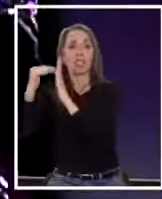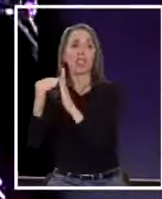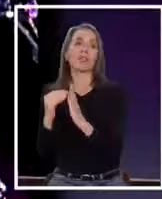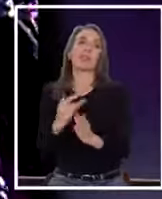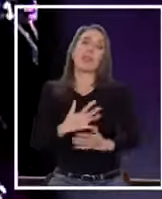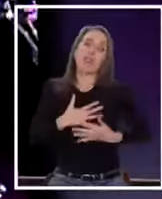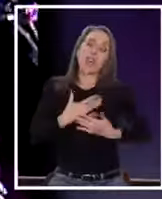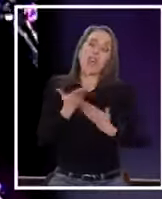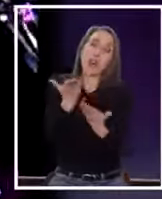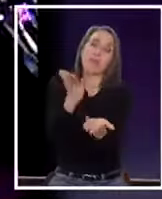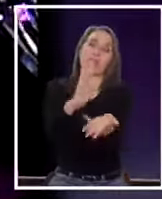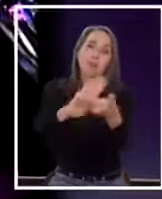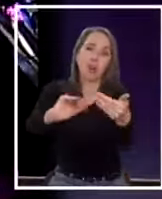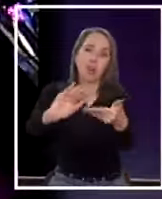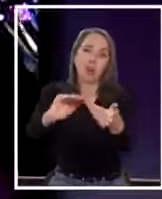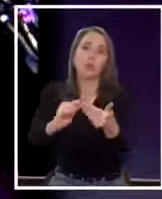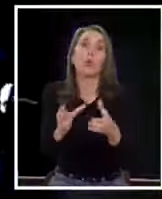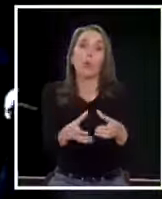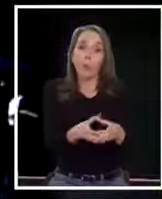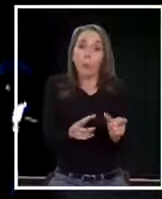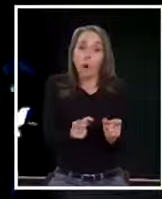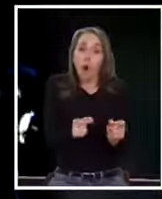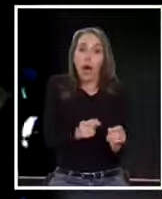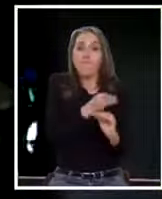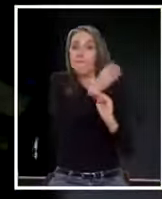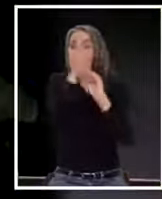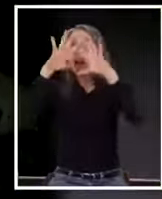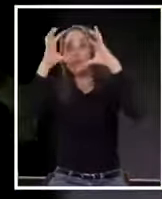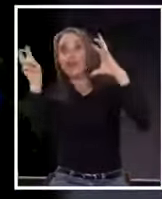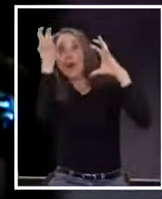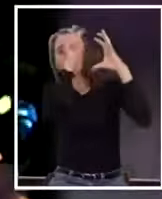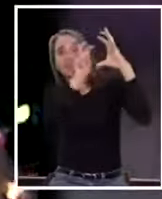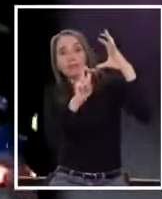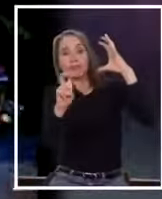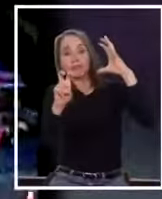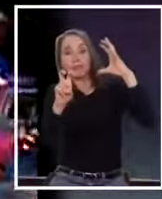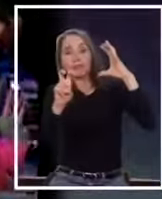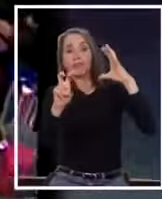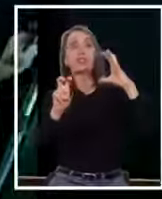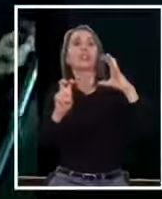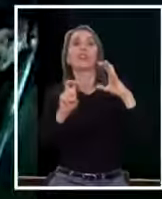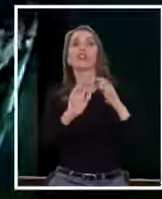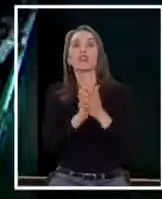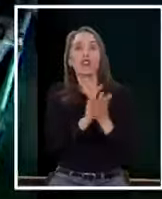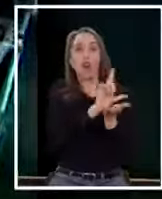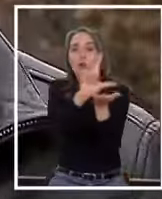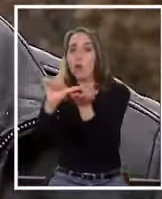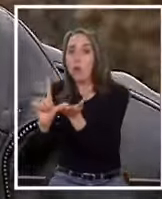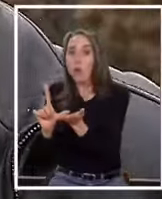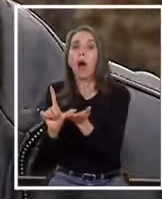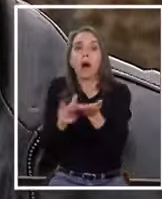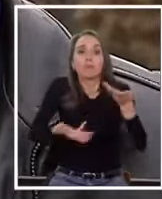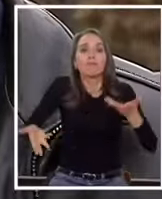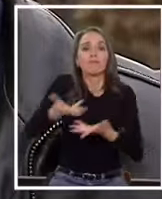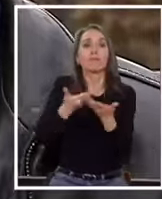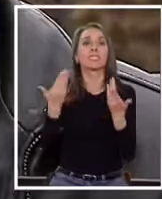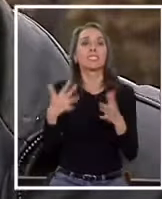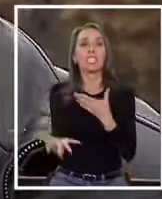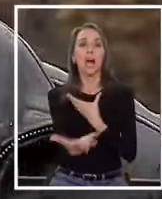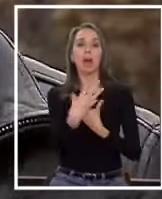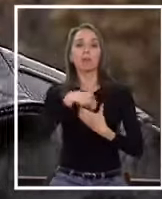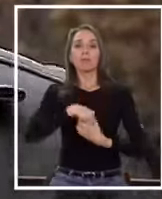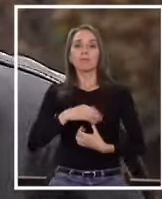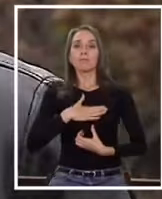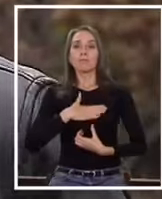todo corazón. Porque los Jaivas tocan en todas partes y conviviendo con todos los espacios. Uno ya lo toma parte